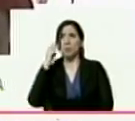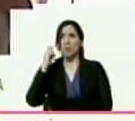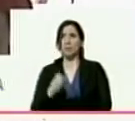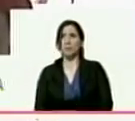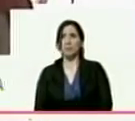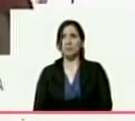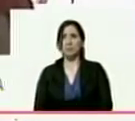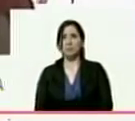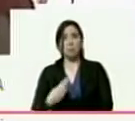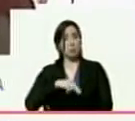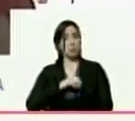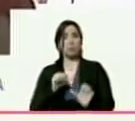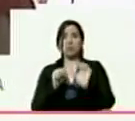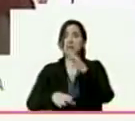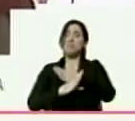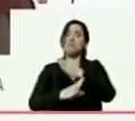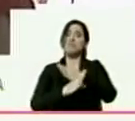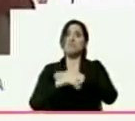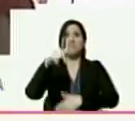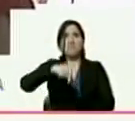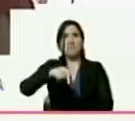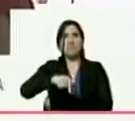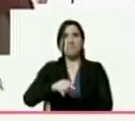Y aquí estamos.